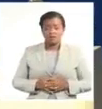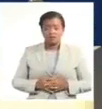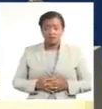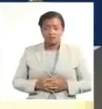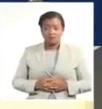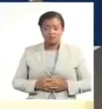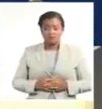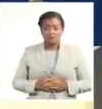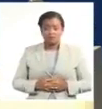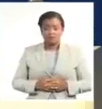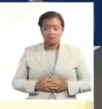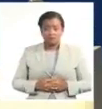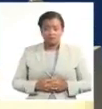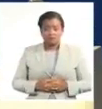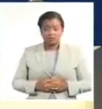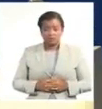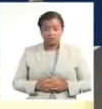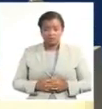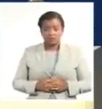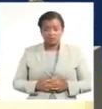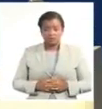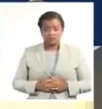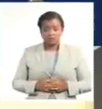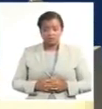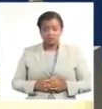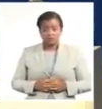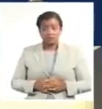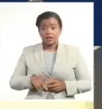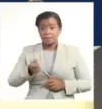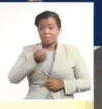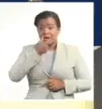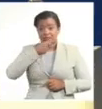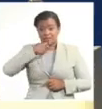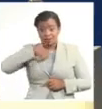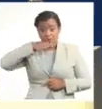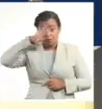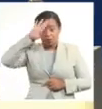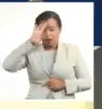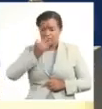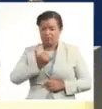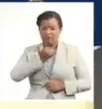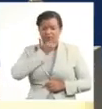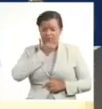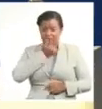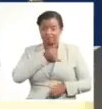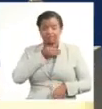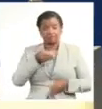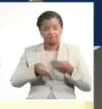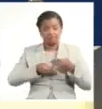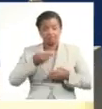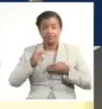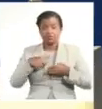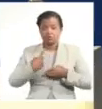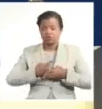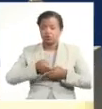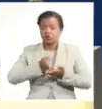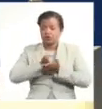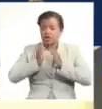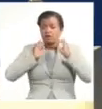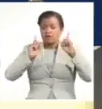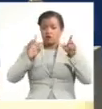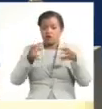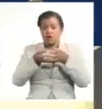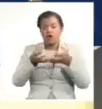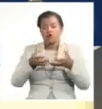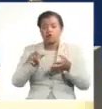El cuadro básico de medicamentos del país está seriamente afectado. Se está discutiendo desde la dirección del país, estamos buscando